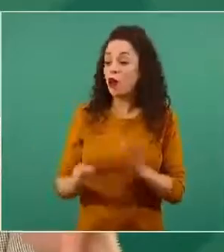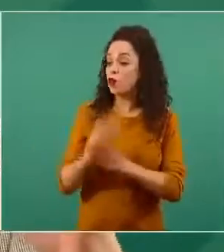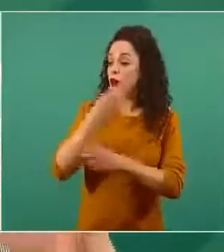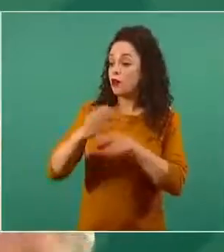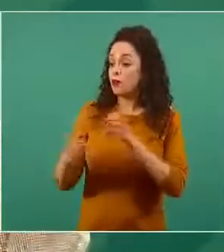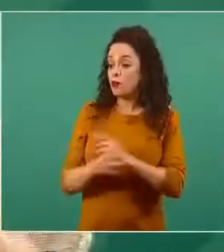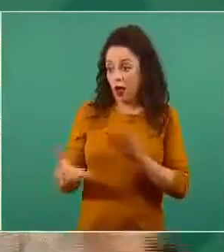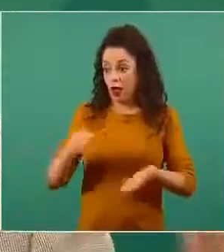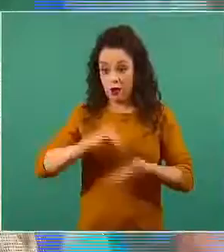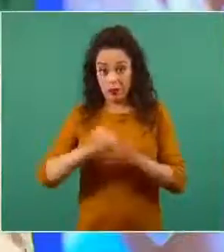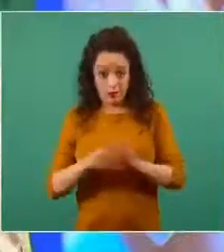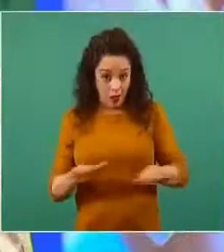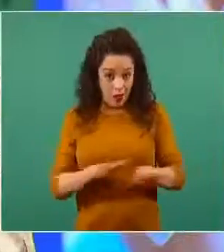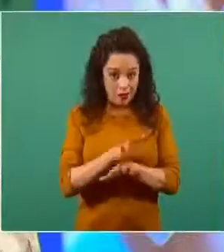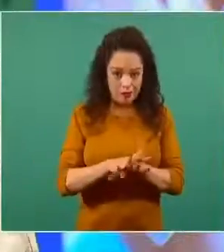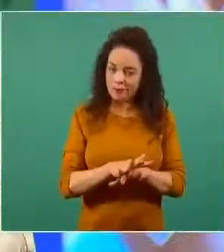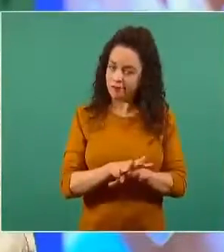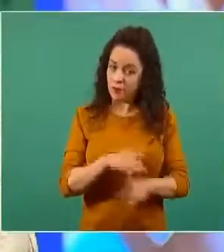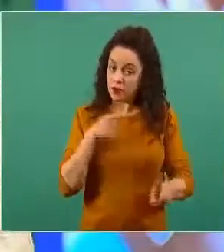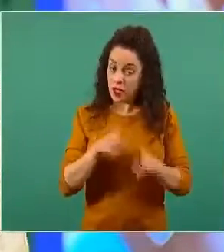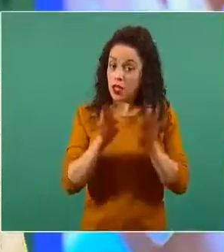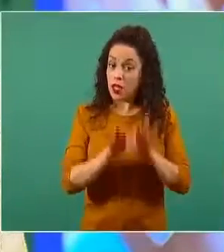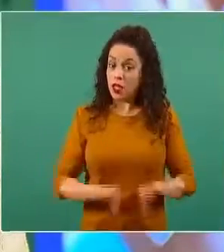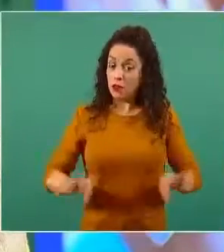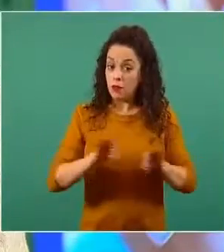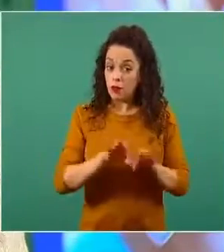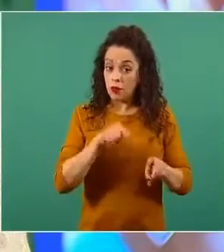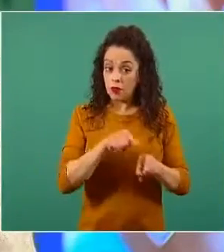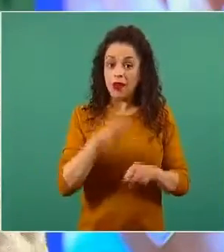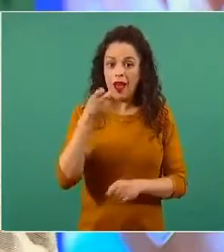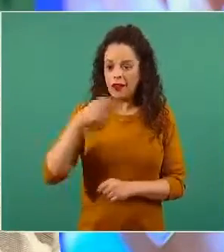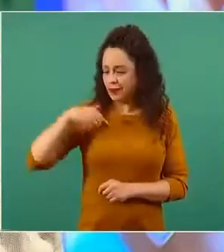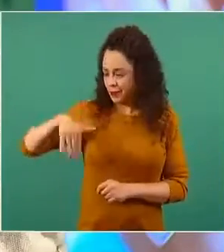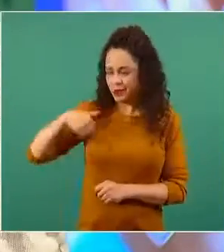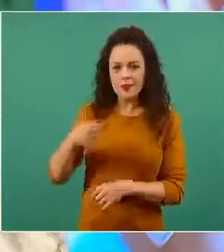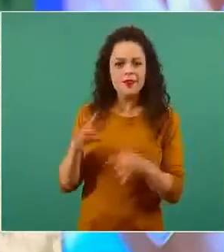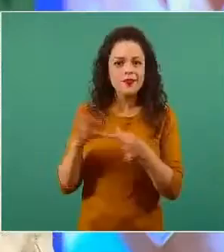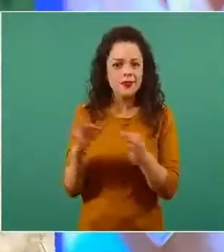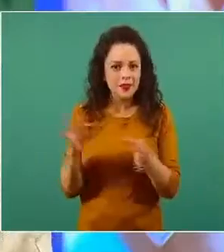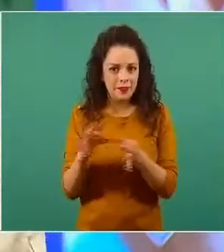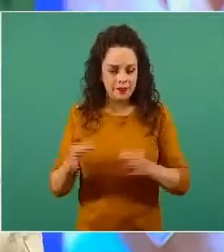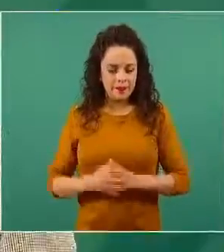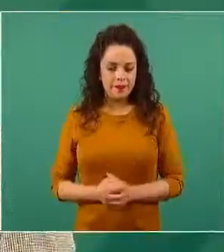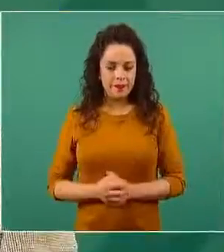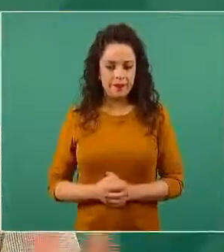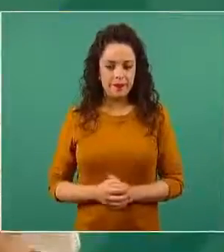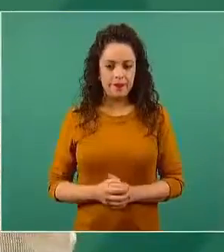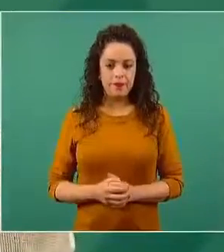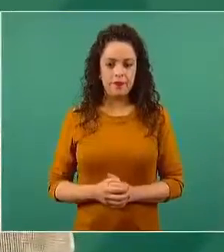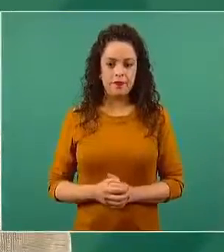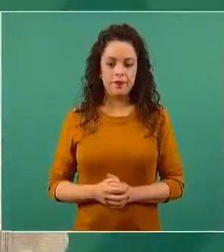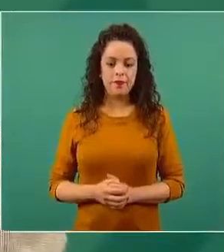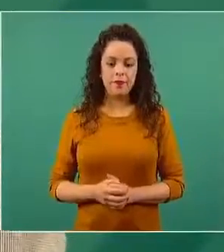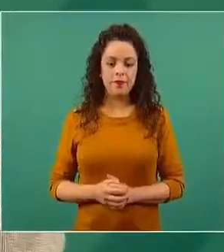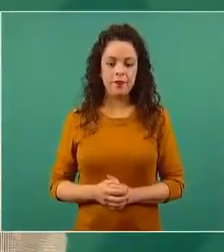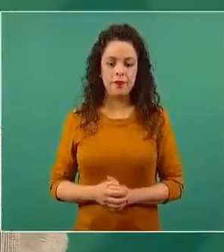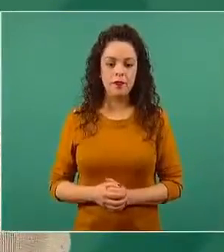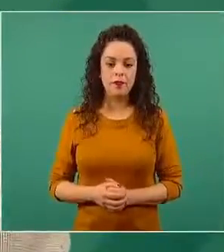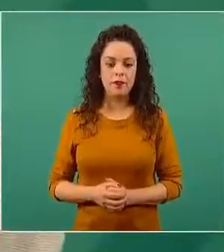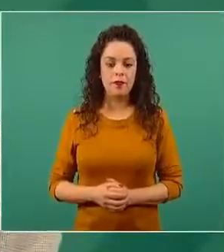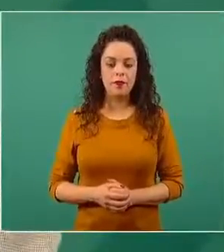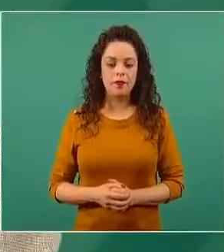La estrategia son los ejes rectores, justo los que me acabo de referir. La táctica es